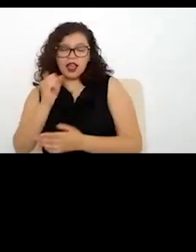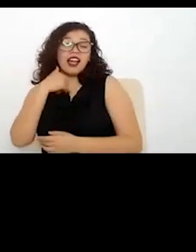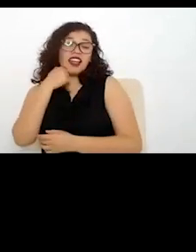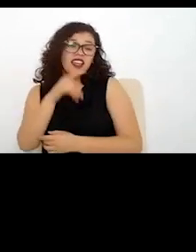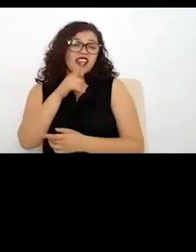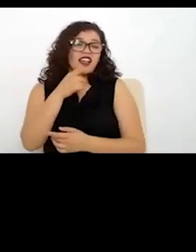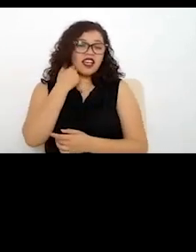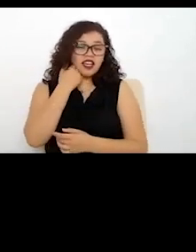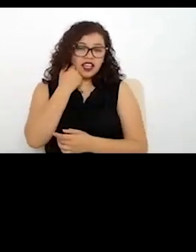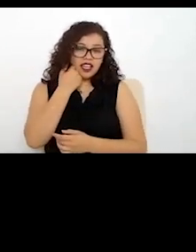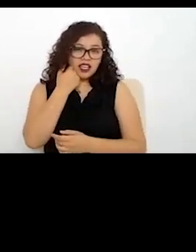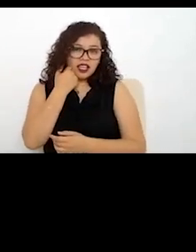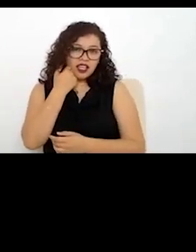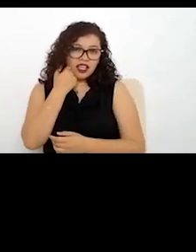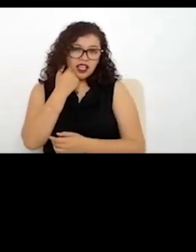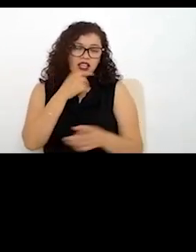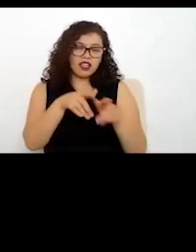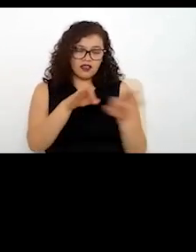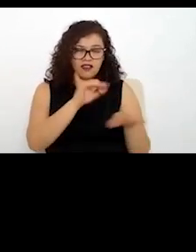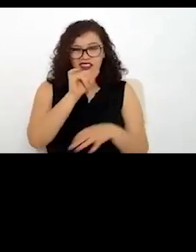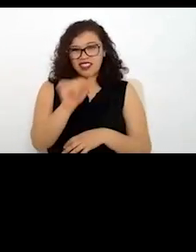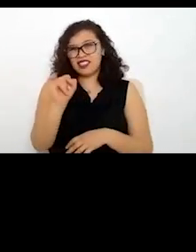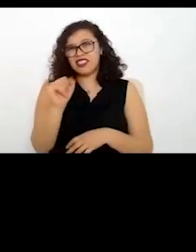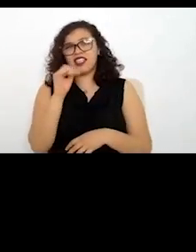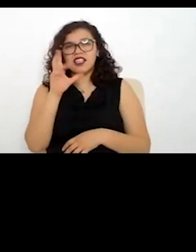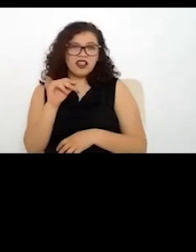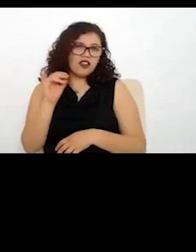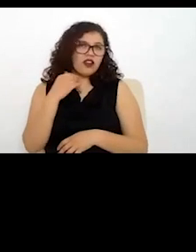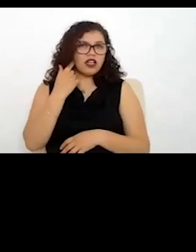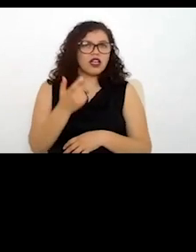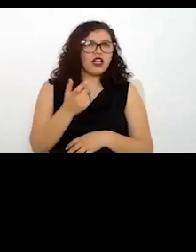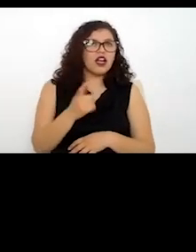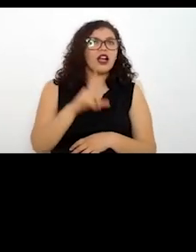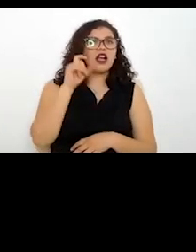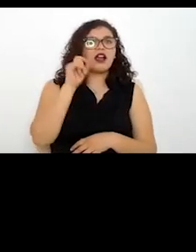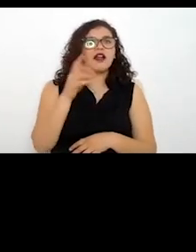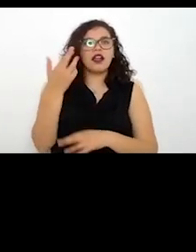tomar tipo de trabajo y que también puede regresar